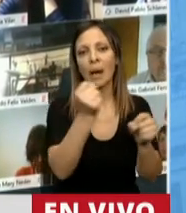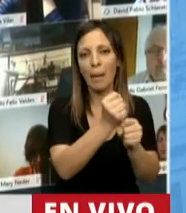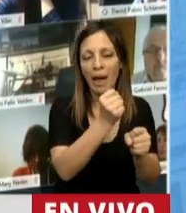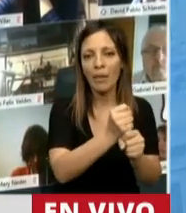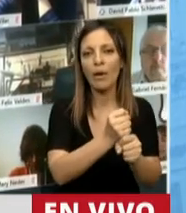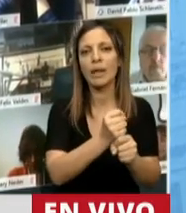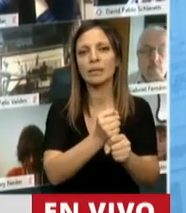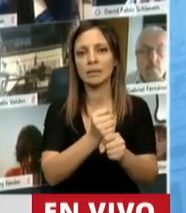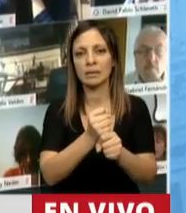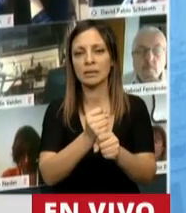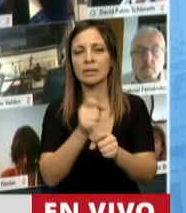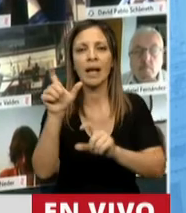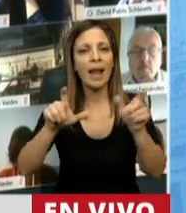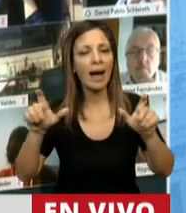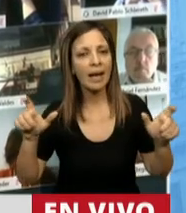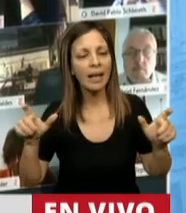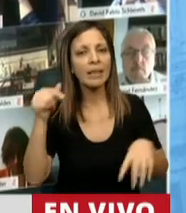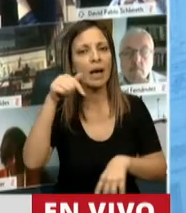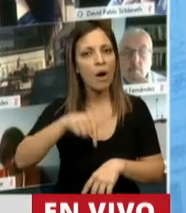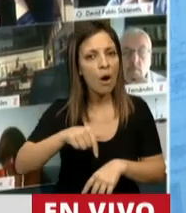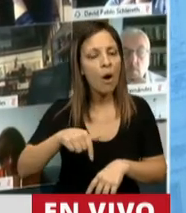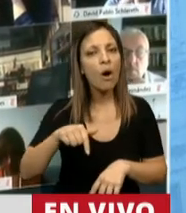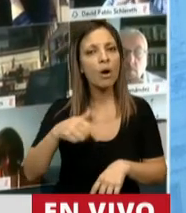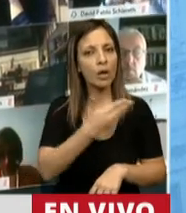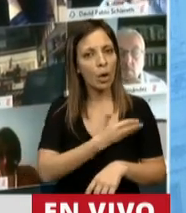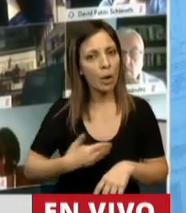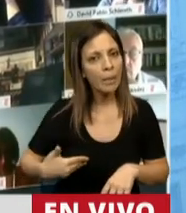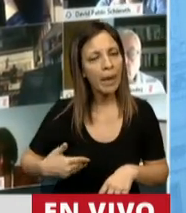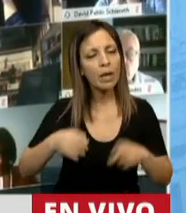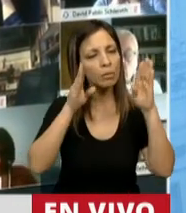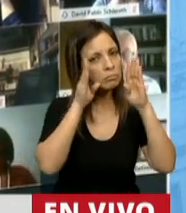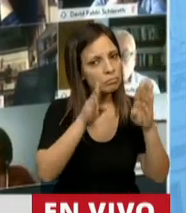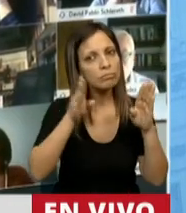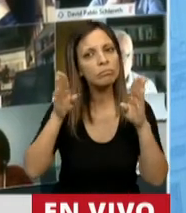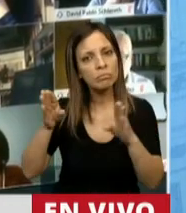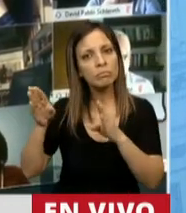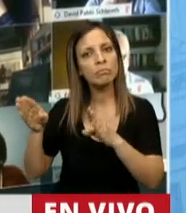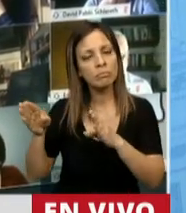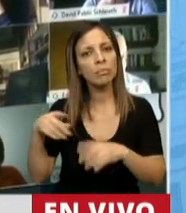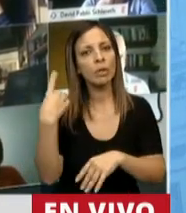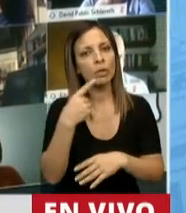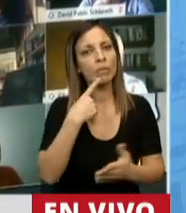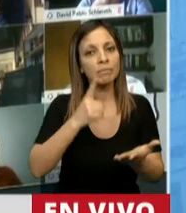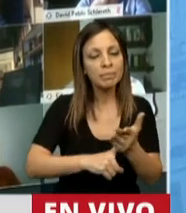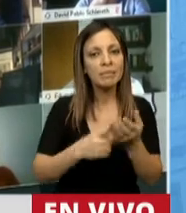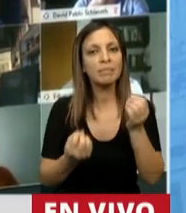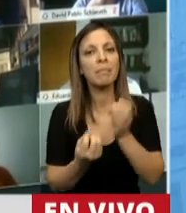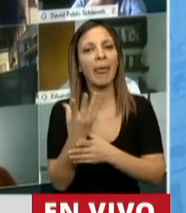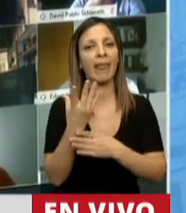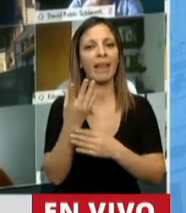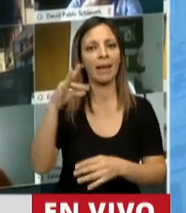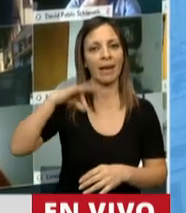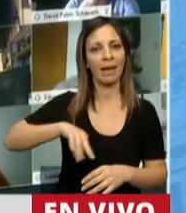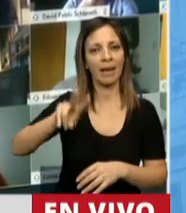que son la gente, que hoy este gobierno atiende y por eso ha implementado lo que es el IFE, lo que